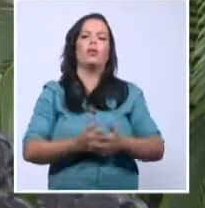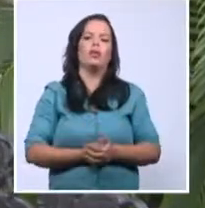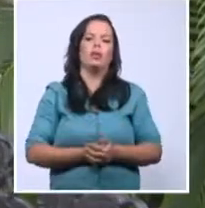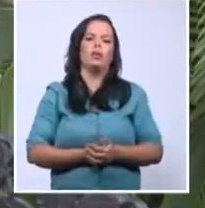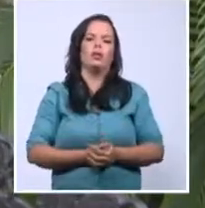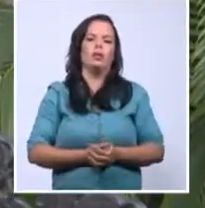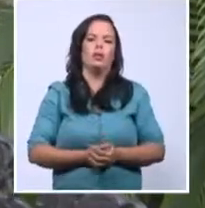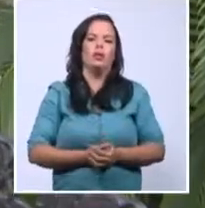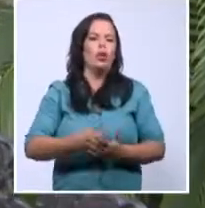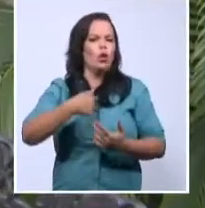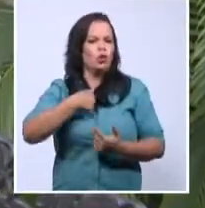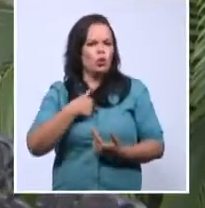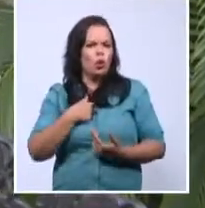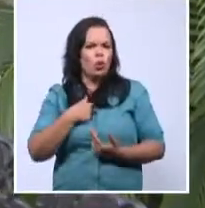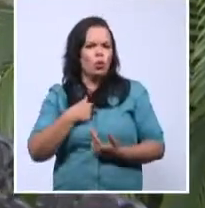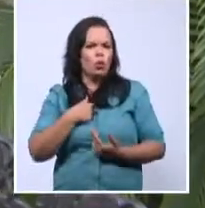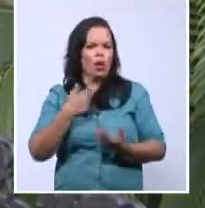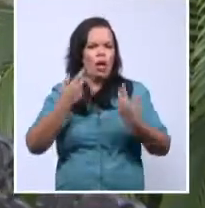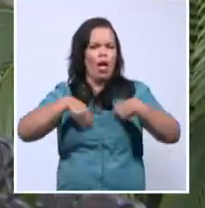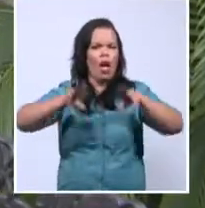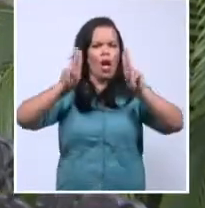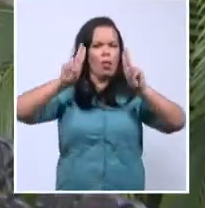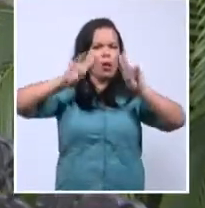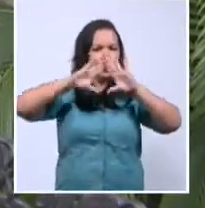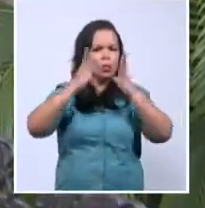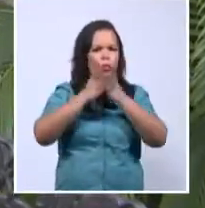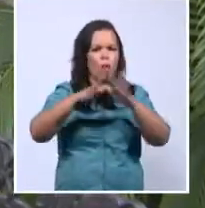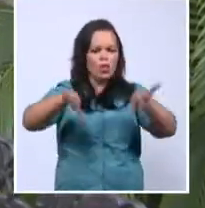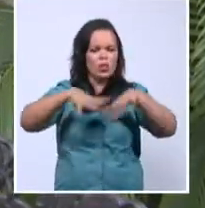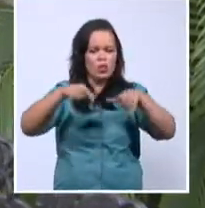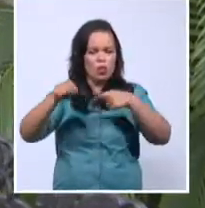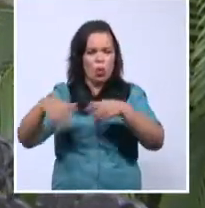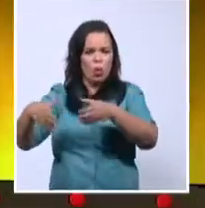de humo que intenta desvirtuar la realidad de toda esta manipulación.